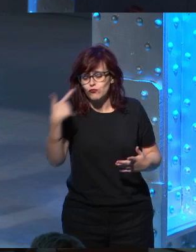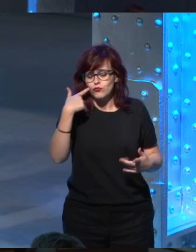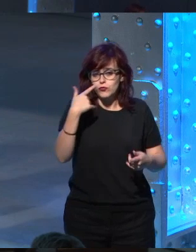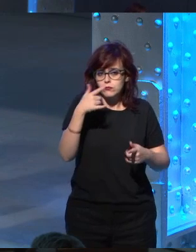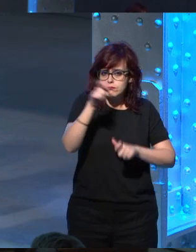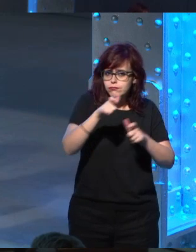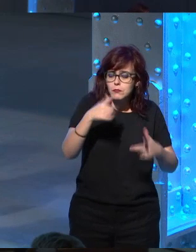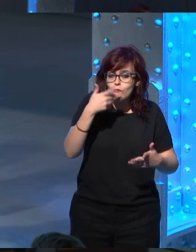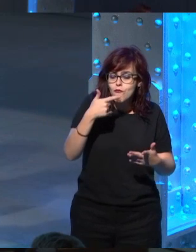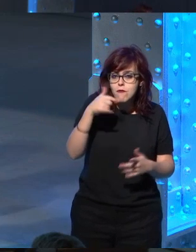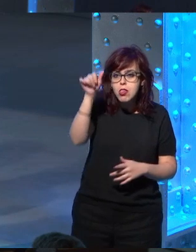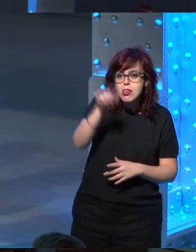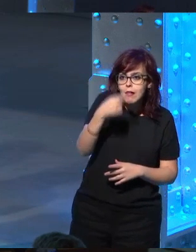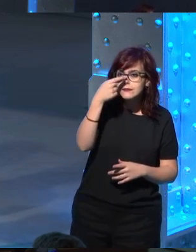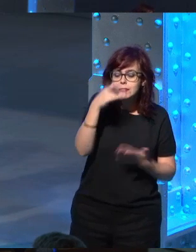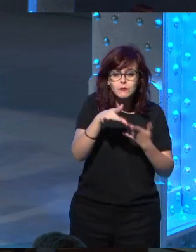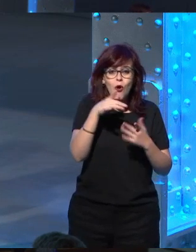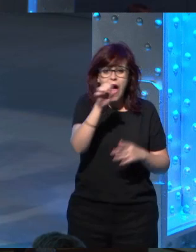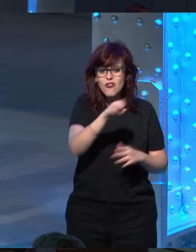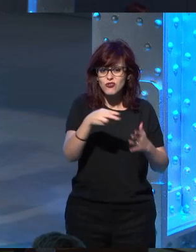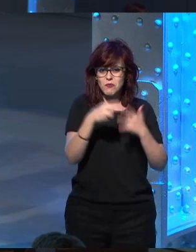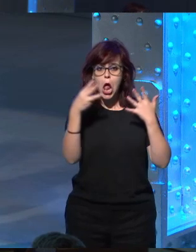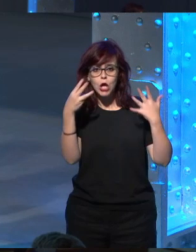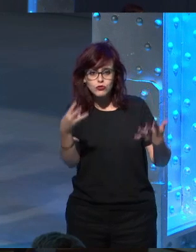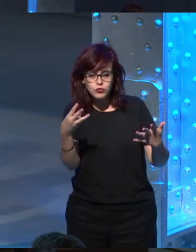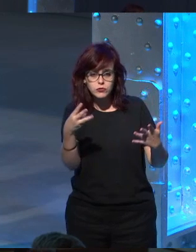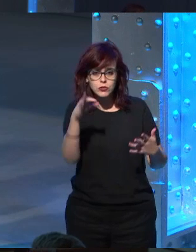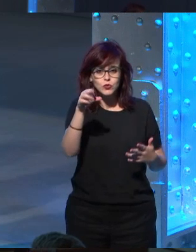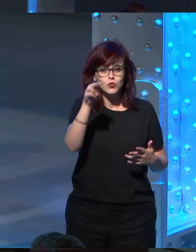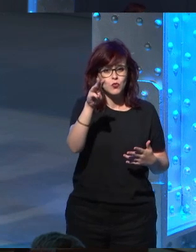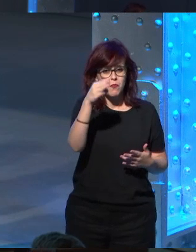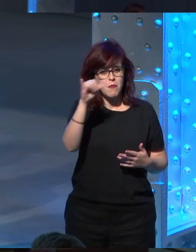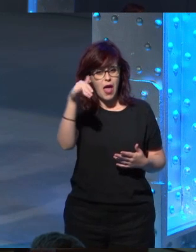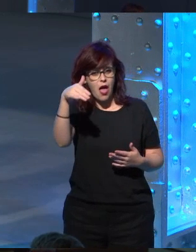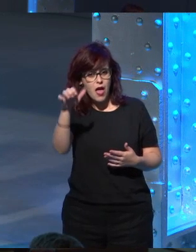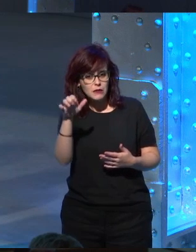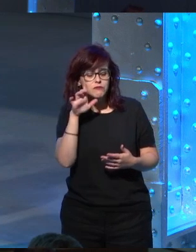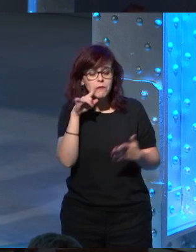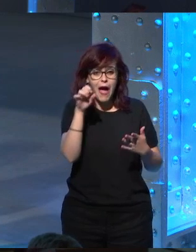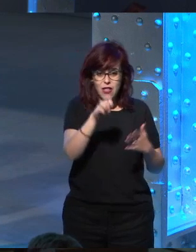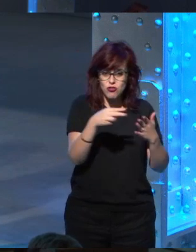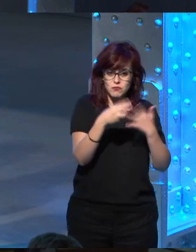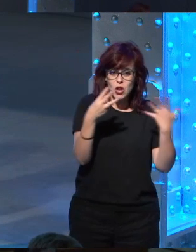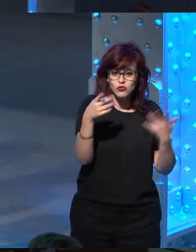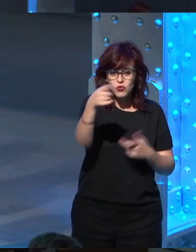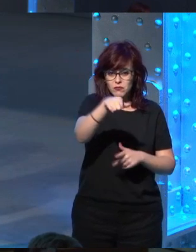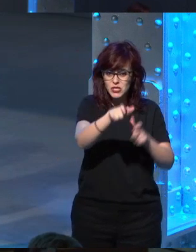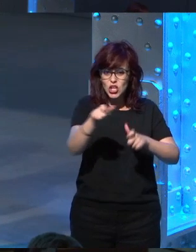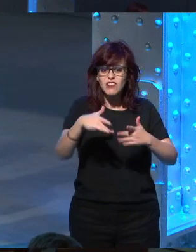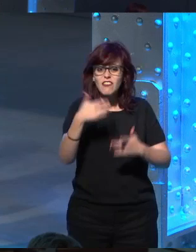no entendíamos nada de economía, porque claro, en el año 2008, la subprime, en el año 2008 estos caballeros tenían 14